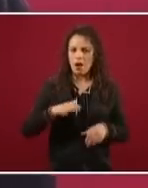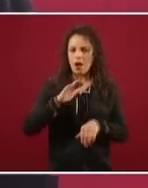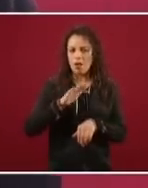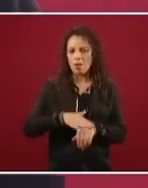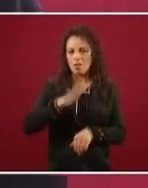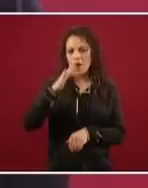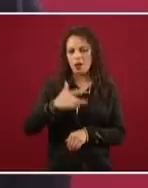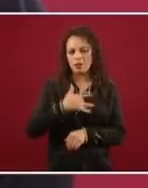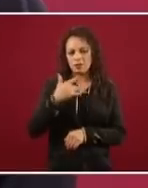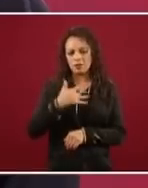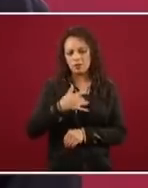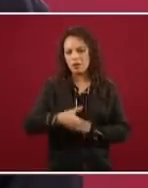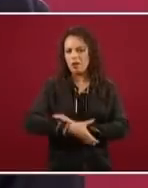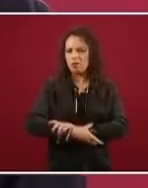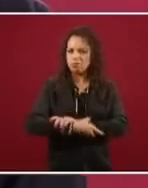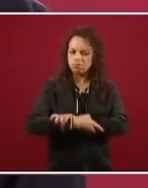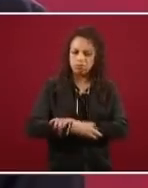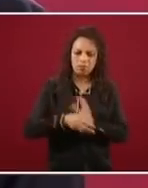además